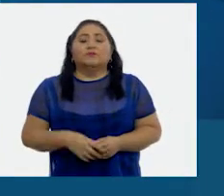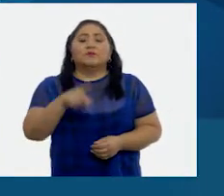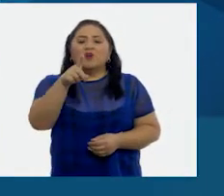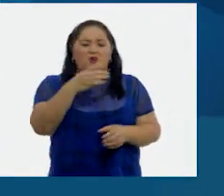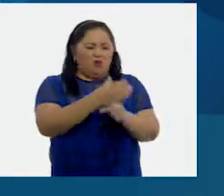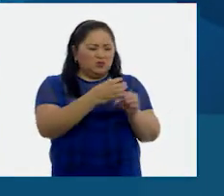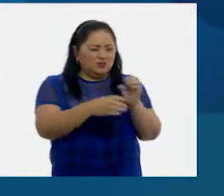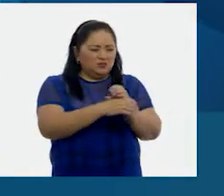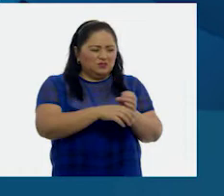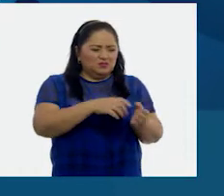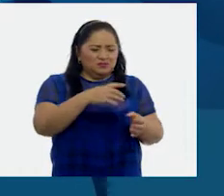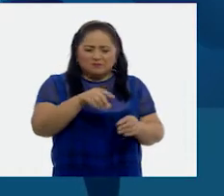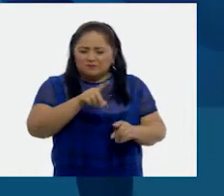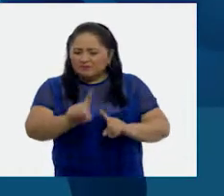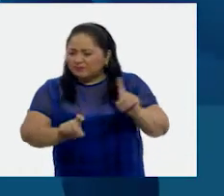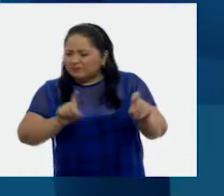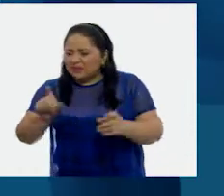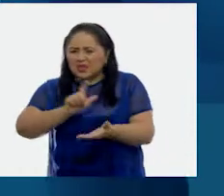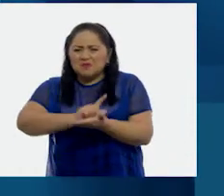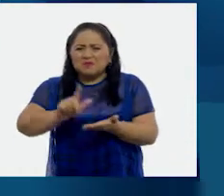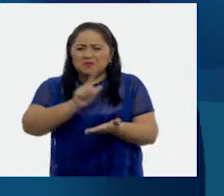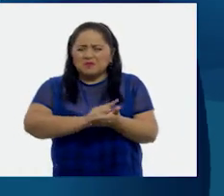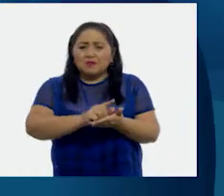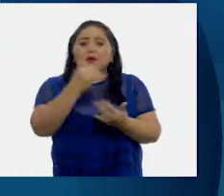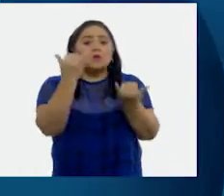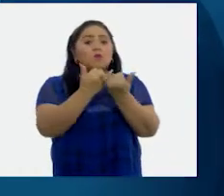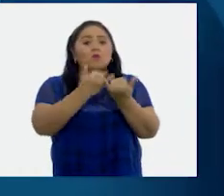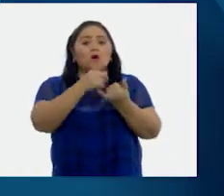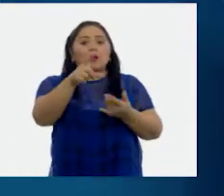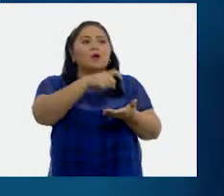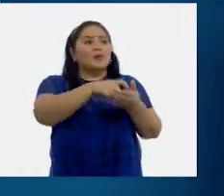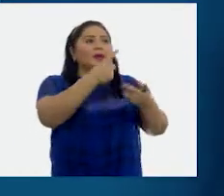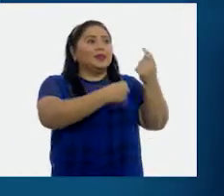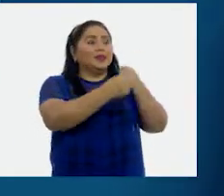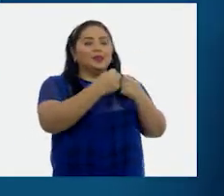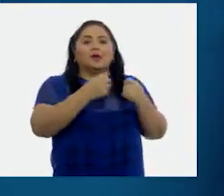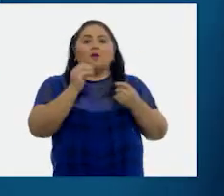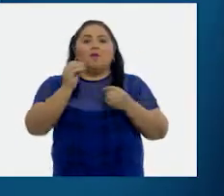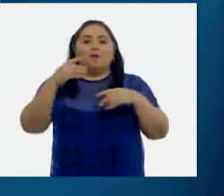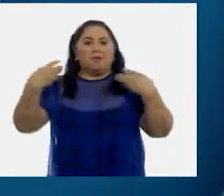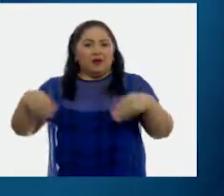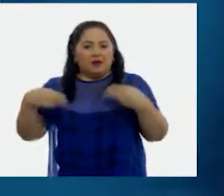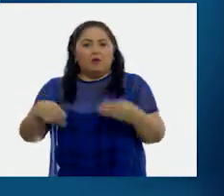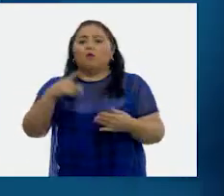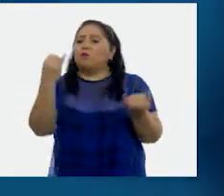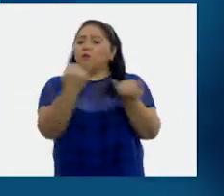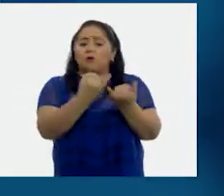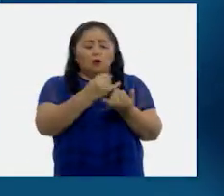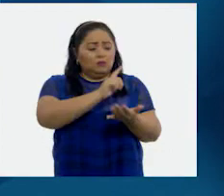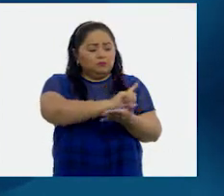Desinfecta las superficies y los objetos que más utilizas. También las cosas que compres en la tienda o el supermercado.